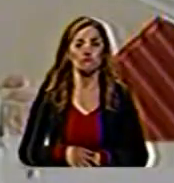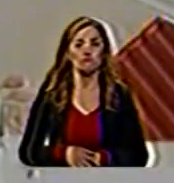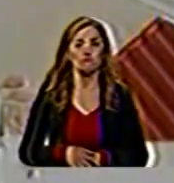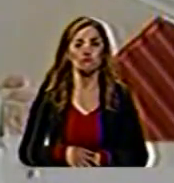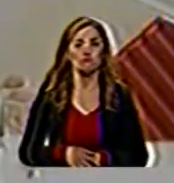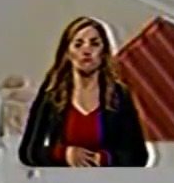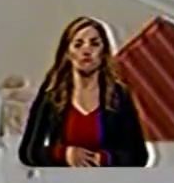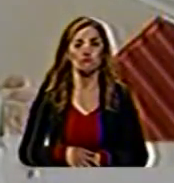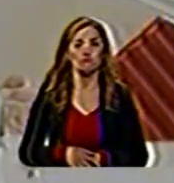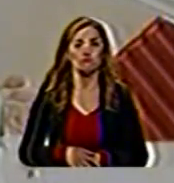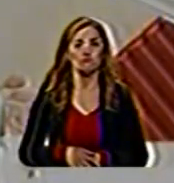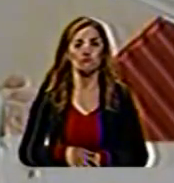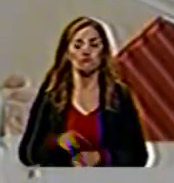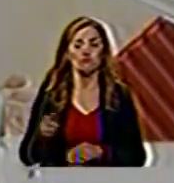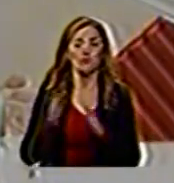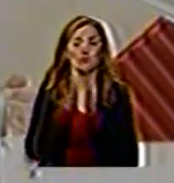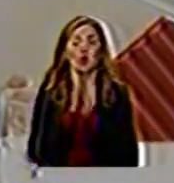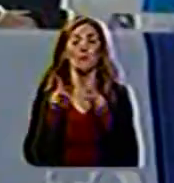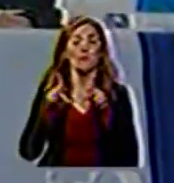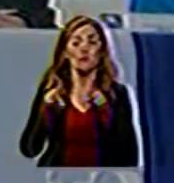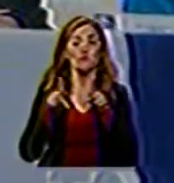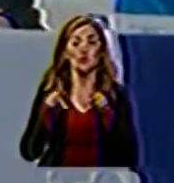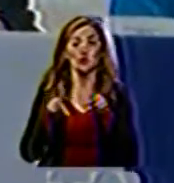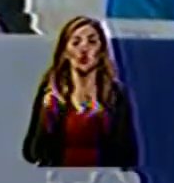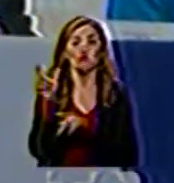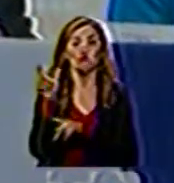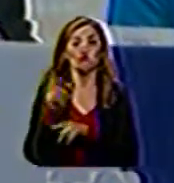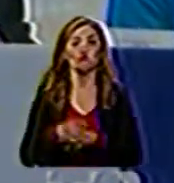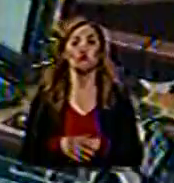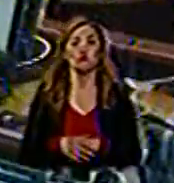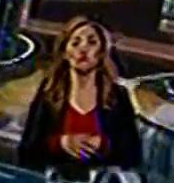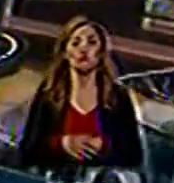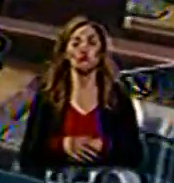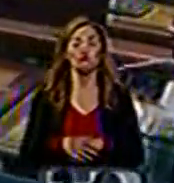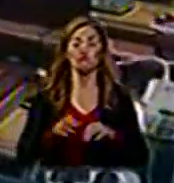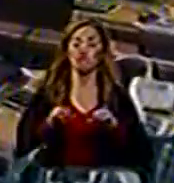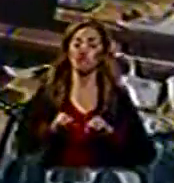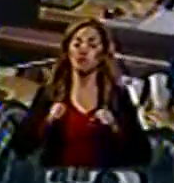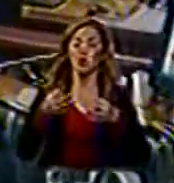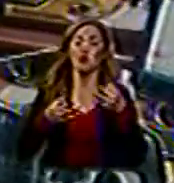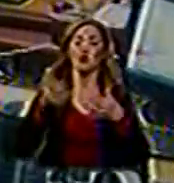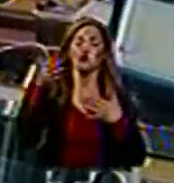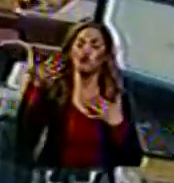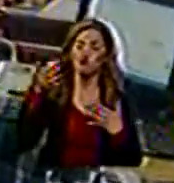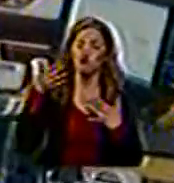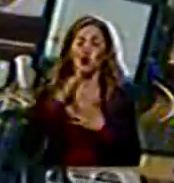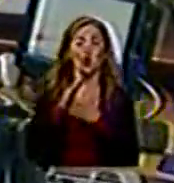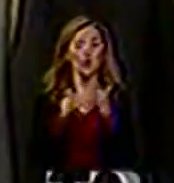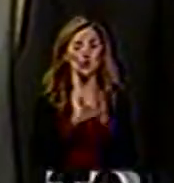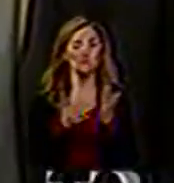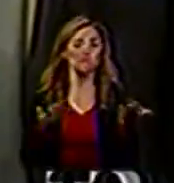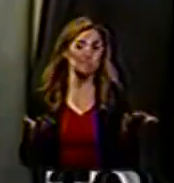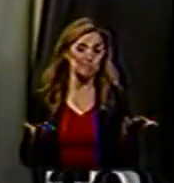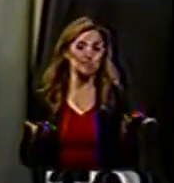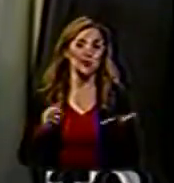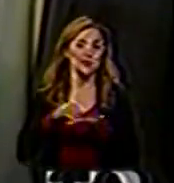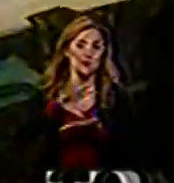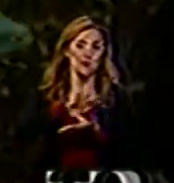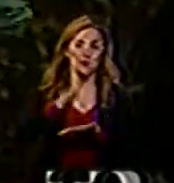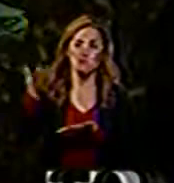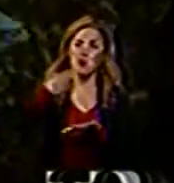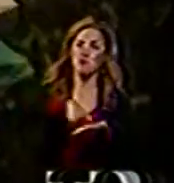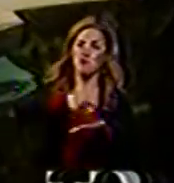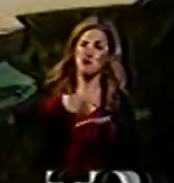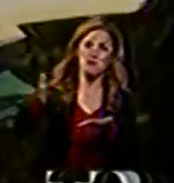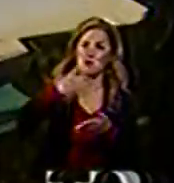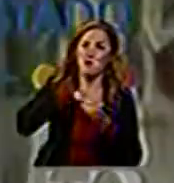se dio tras ella solicitar licencia. Y finalmente, en medio de la posibilidad de un juicio político en su contra, pues en la Asamblea se recogen